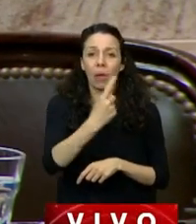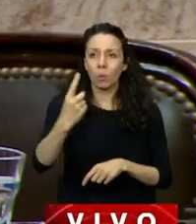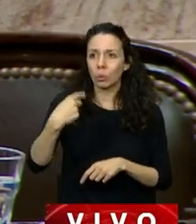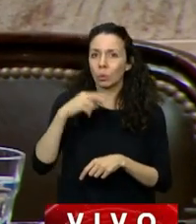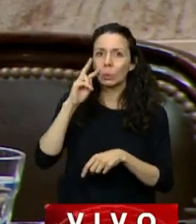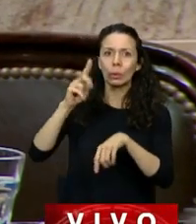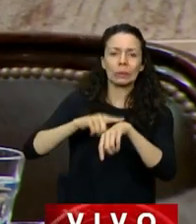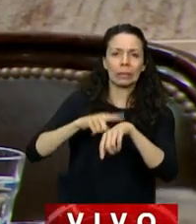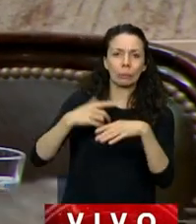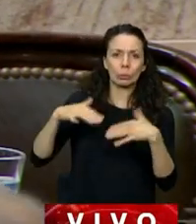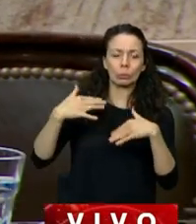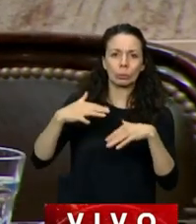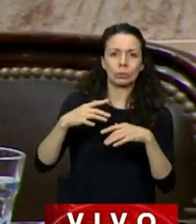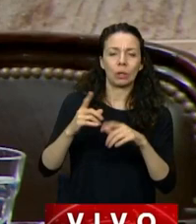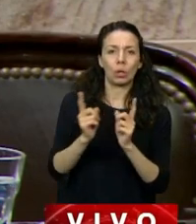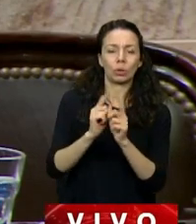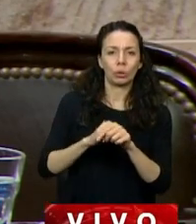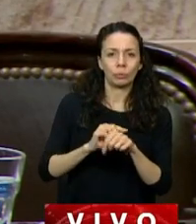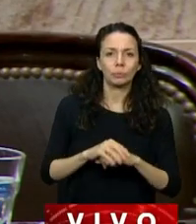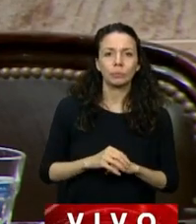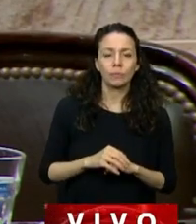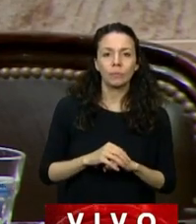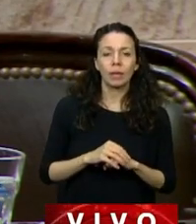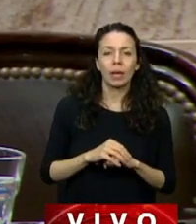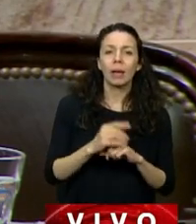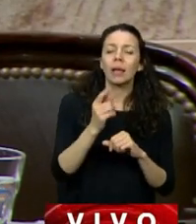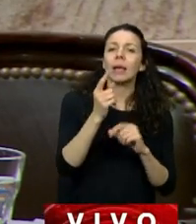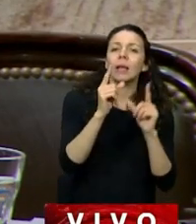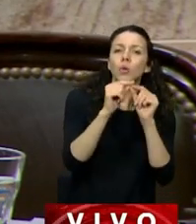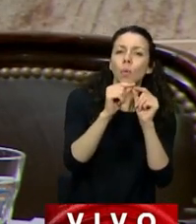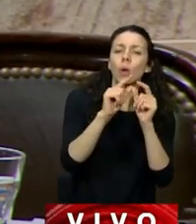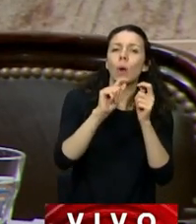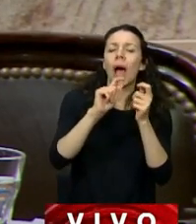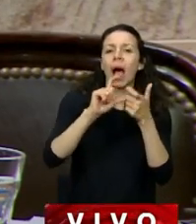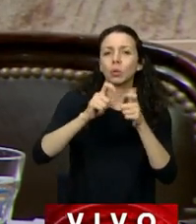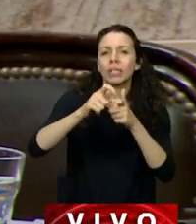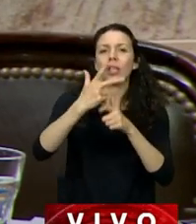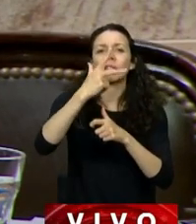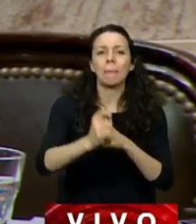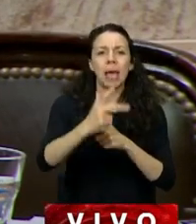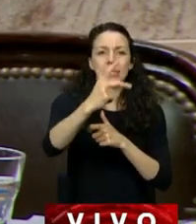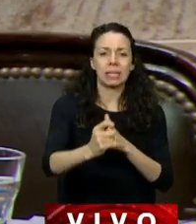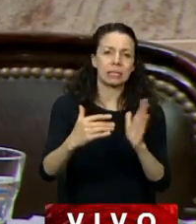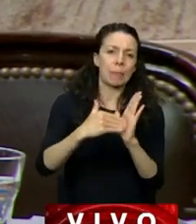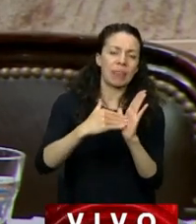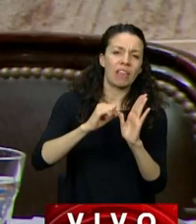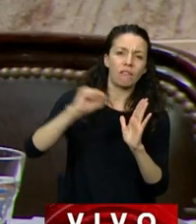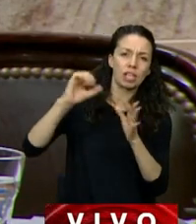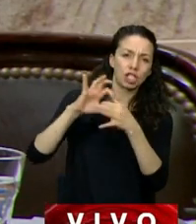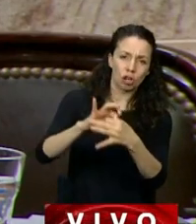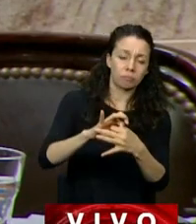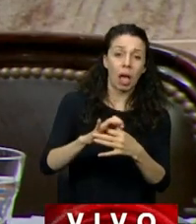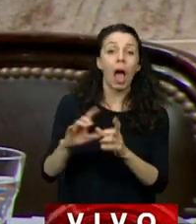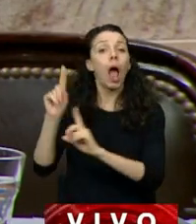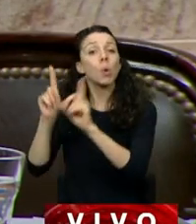se me va yendo presidente estos valores se actualizan trimestralmente en función de la inflación algunos solo pagan